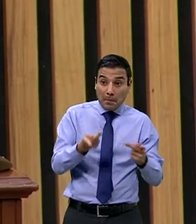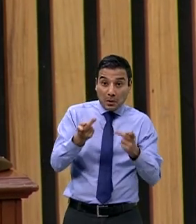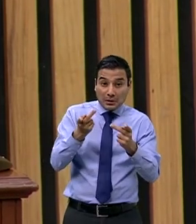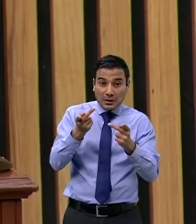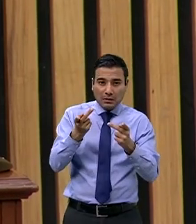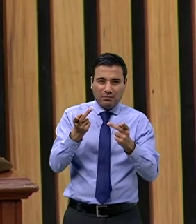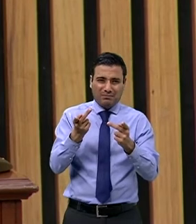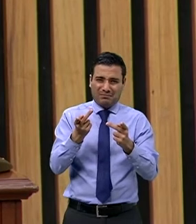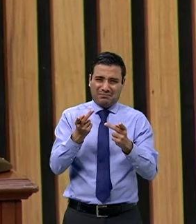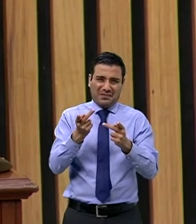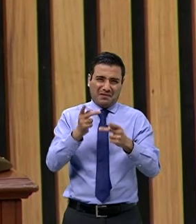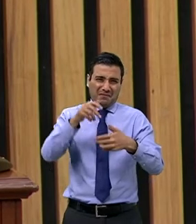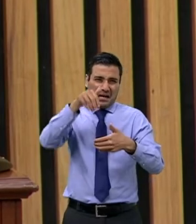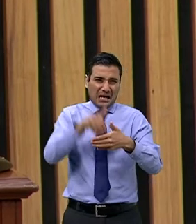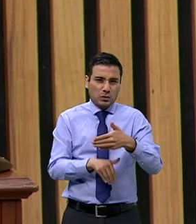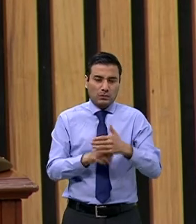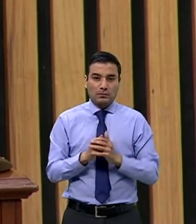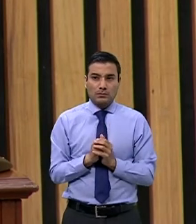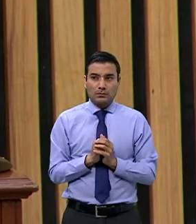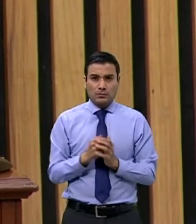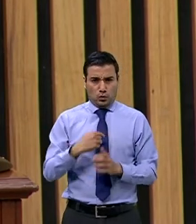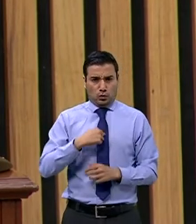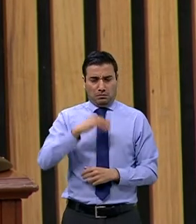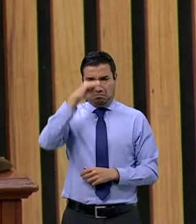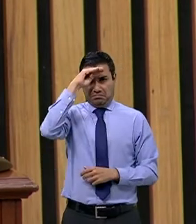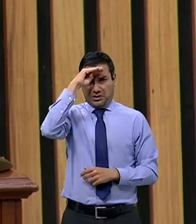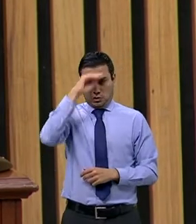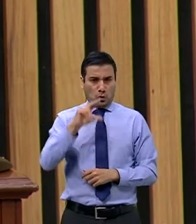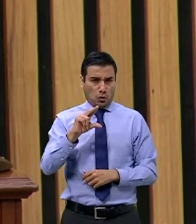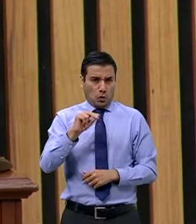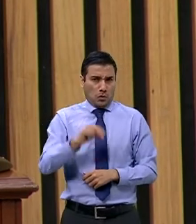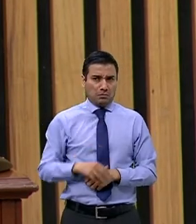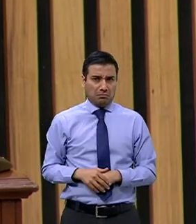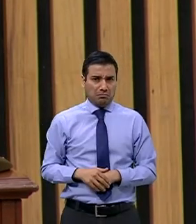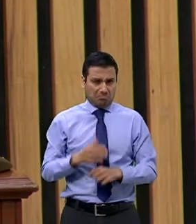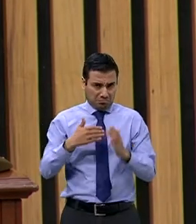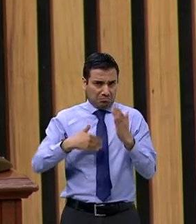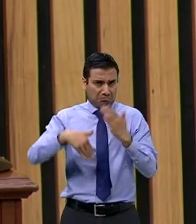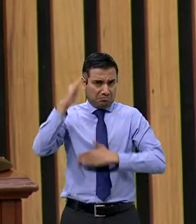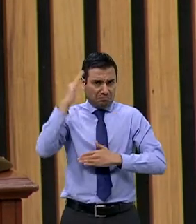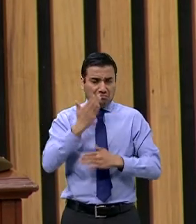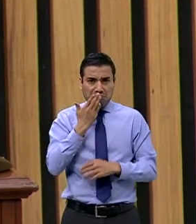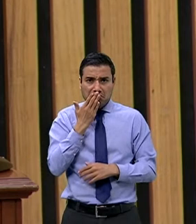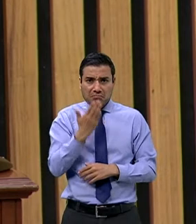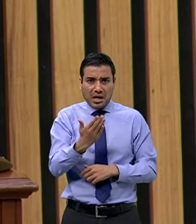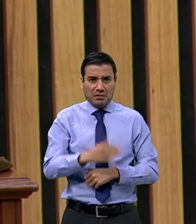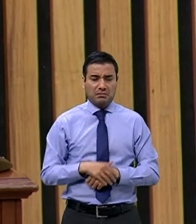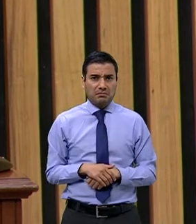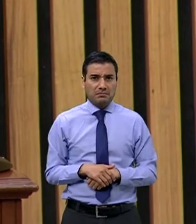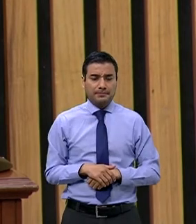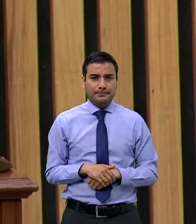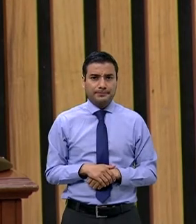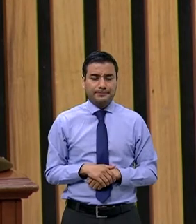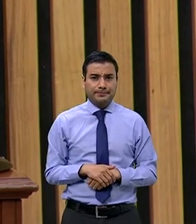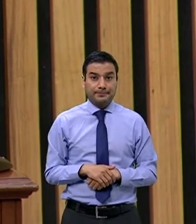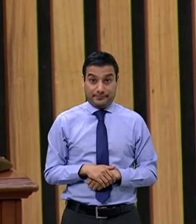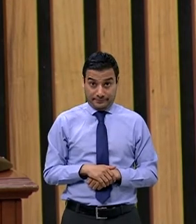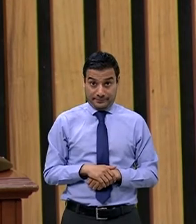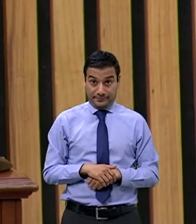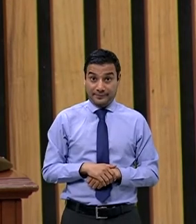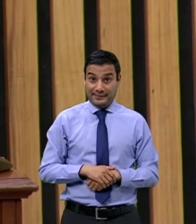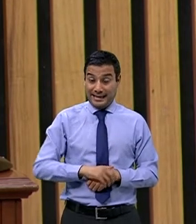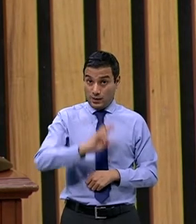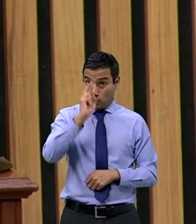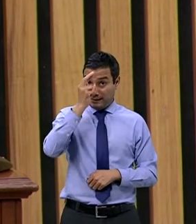rotundo fracaso a mí me parece que es todo lo contrario es un rotundo éxito quiero recordar que fueron